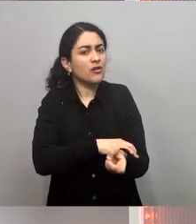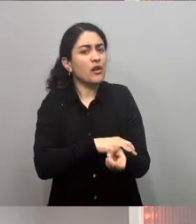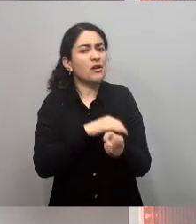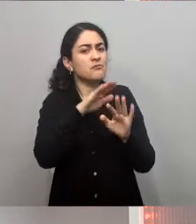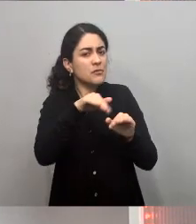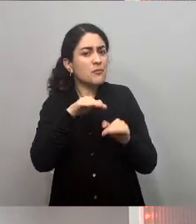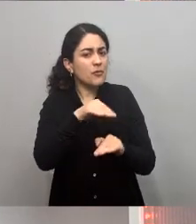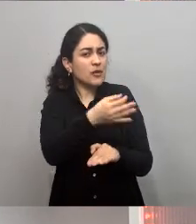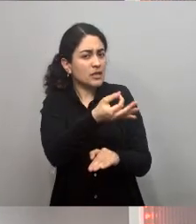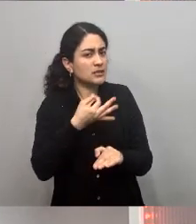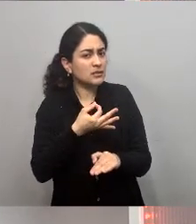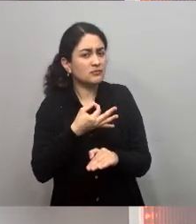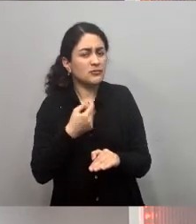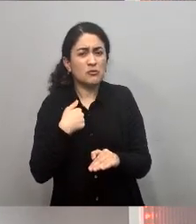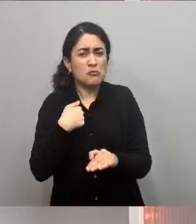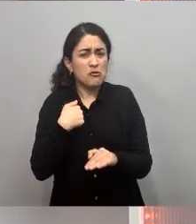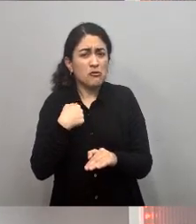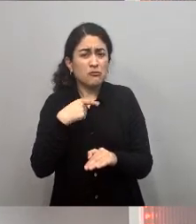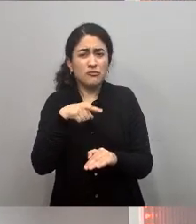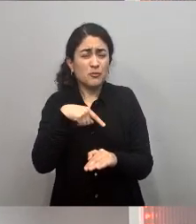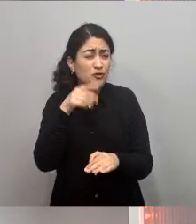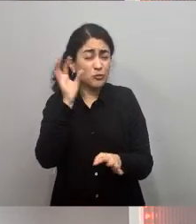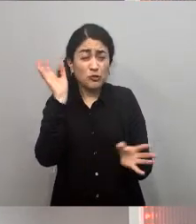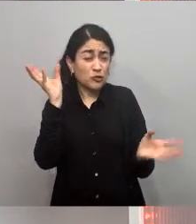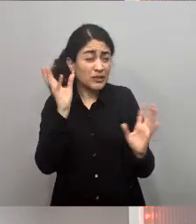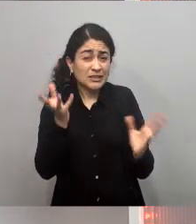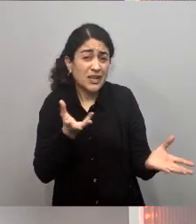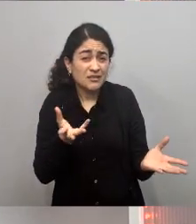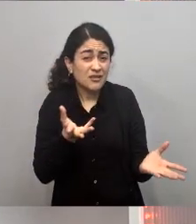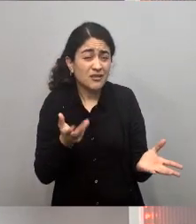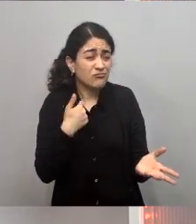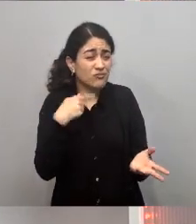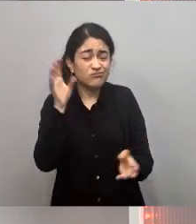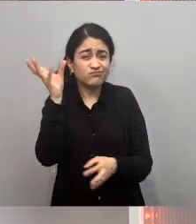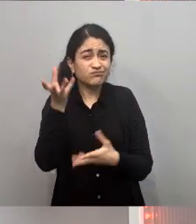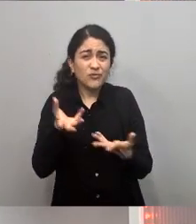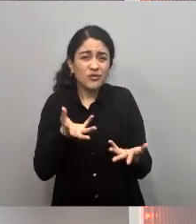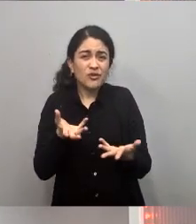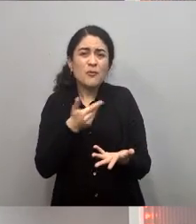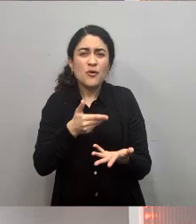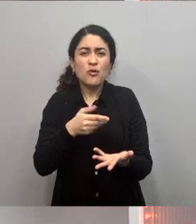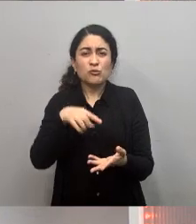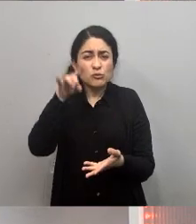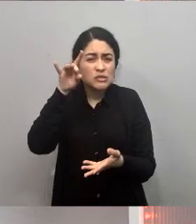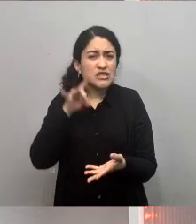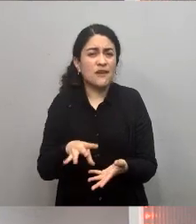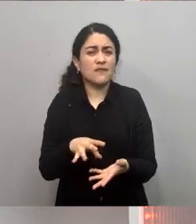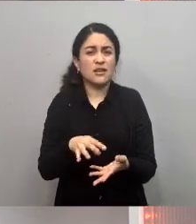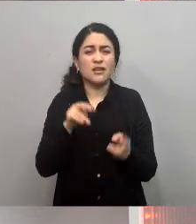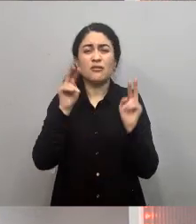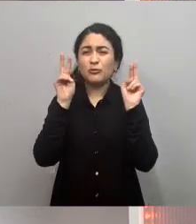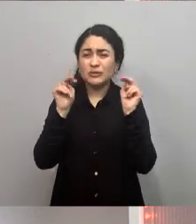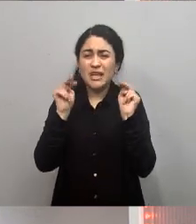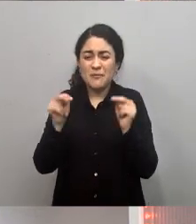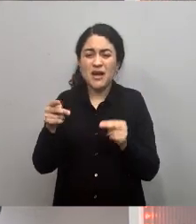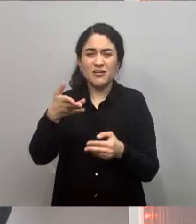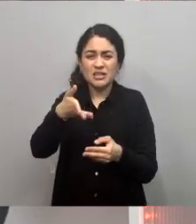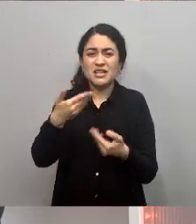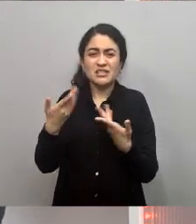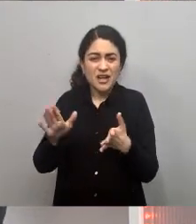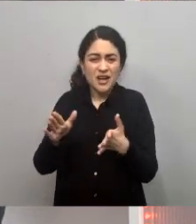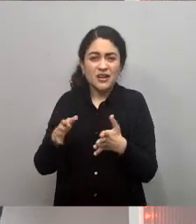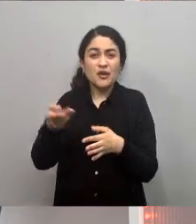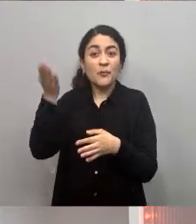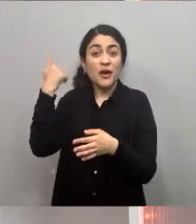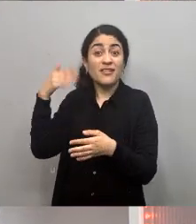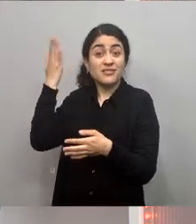decir, porque es inentendible, la verdad, y creo que es inexplicable, que sabiendo que ya había pasado un tema así y que ya con lo que ocurrió en la Escuela de la